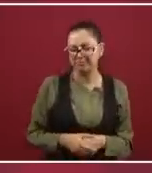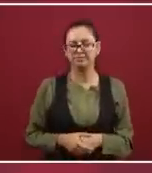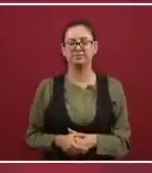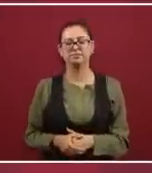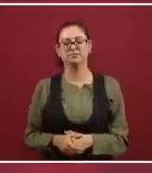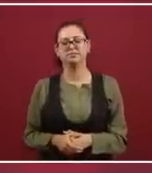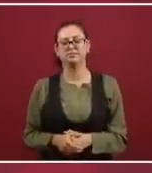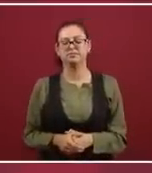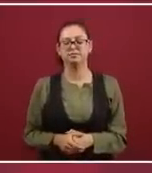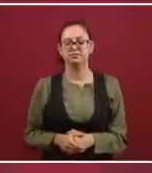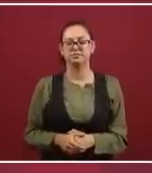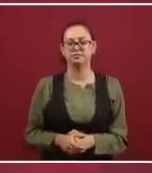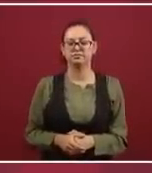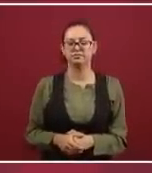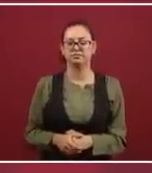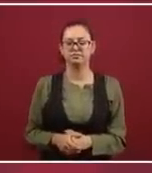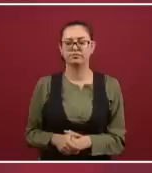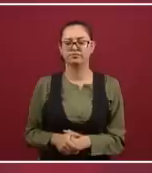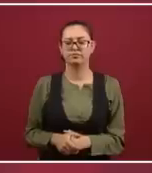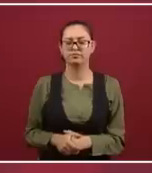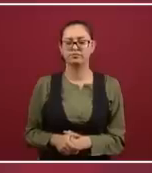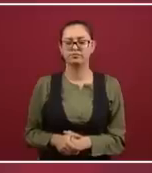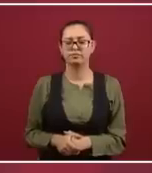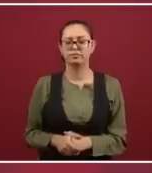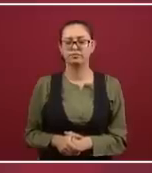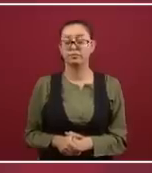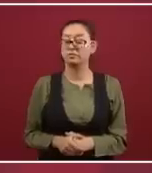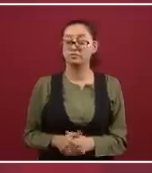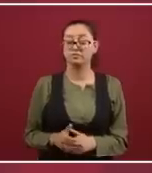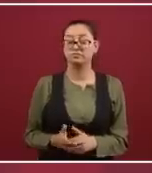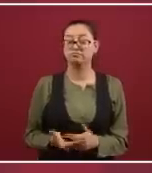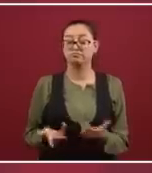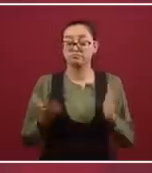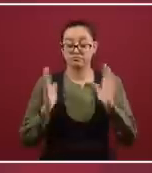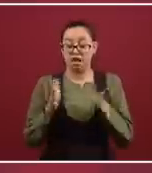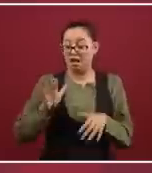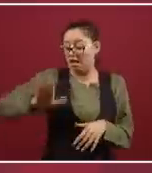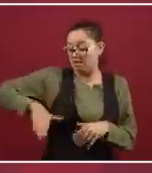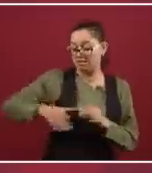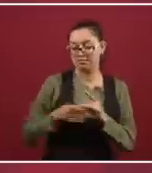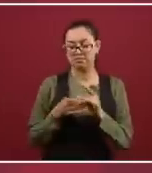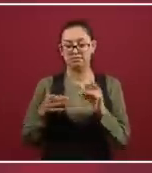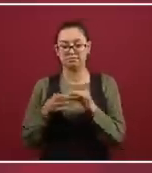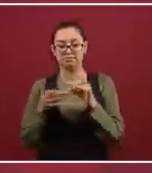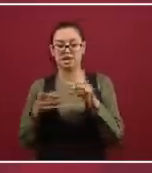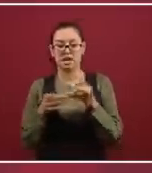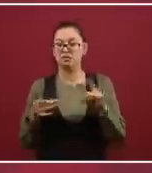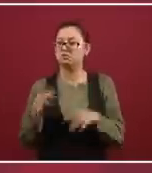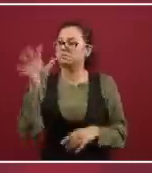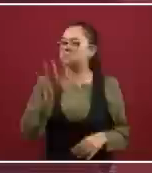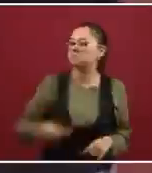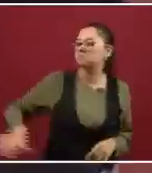pues está en la estrategia que acabo de plantear. Si hay bienestar,